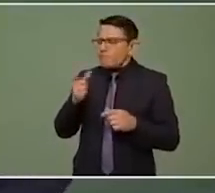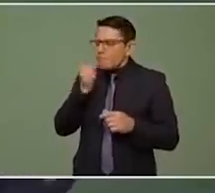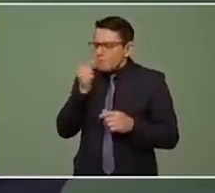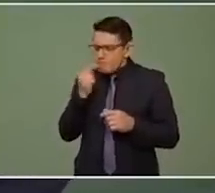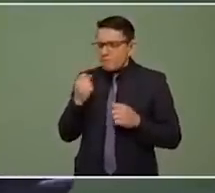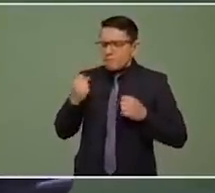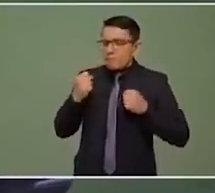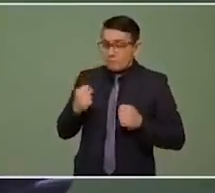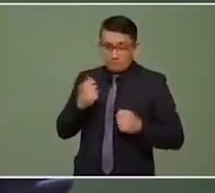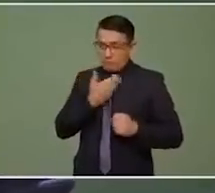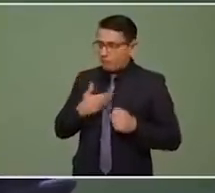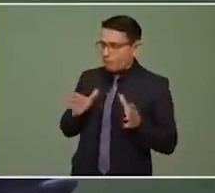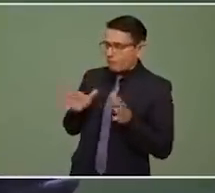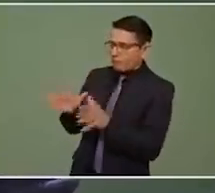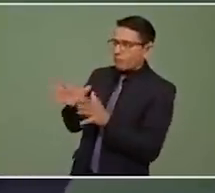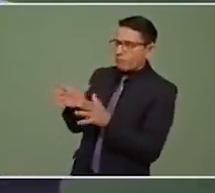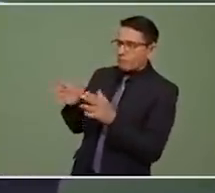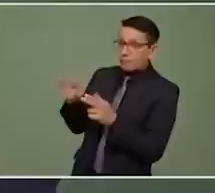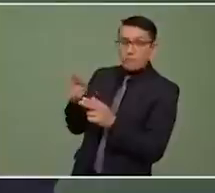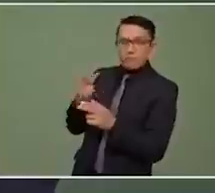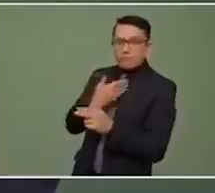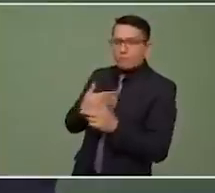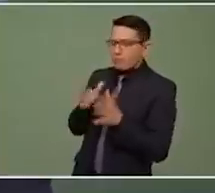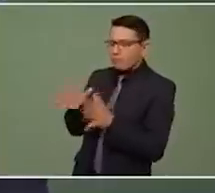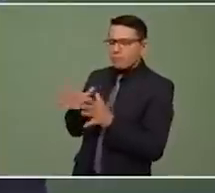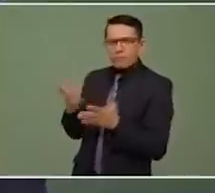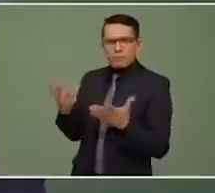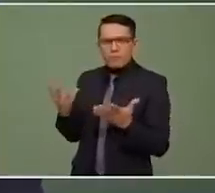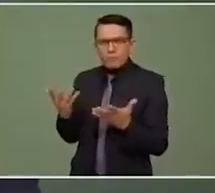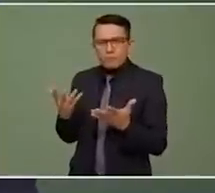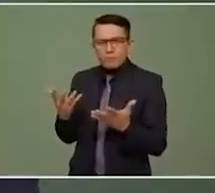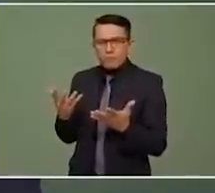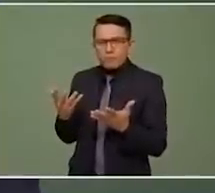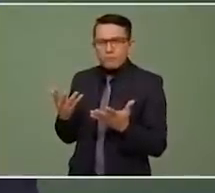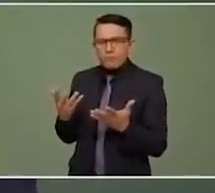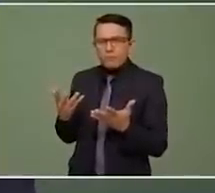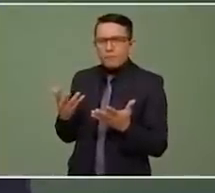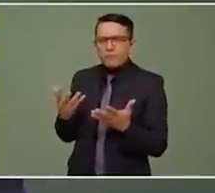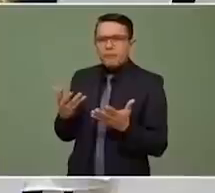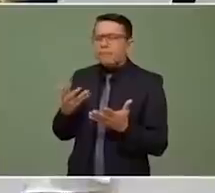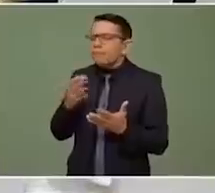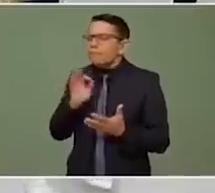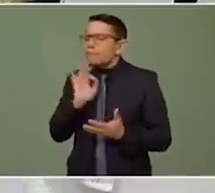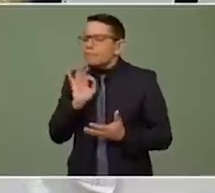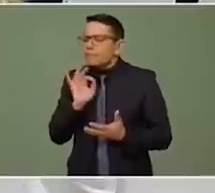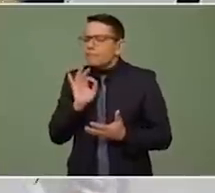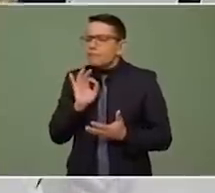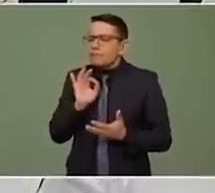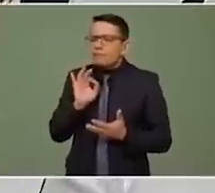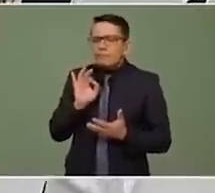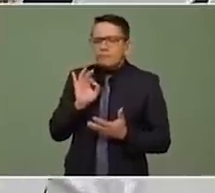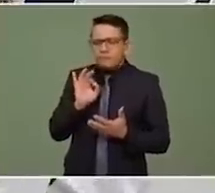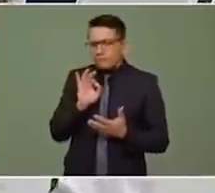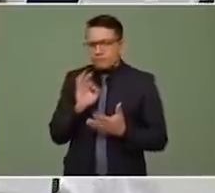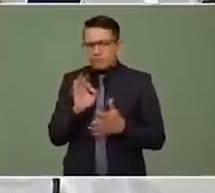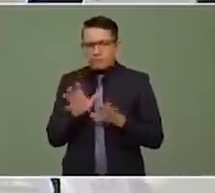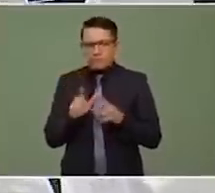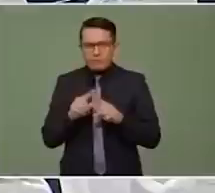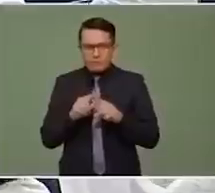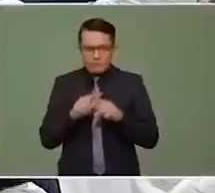el presidente s um contrasentido